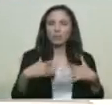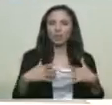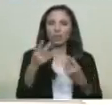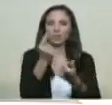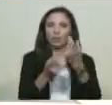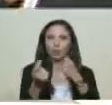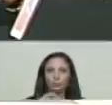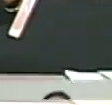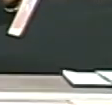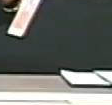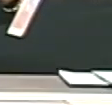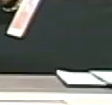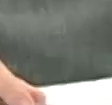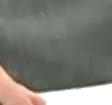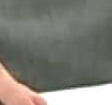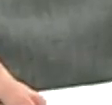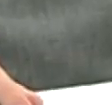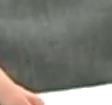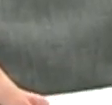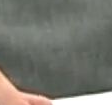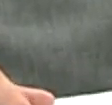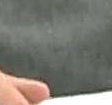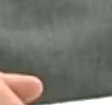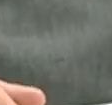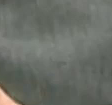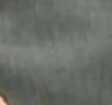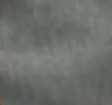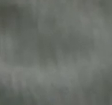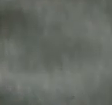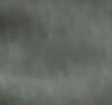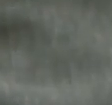El nuevo billete de 5 bolívares